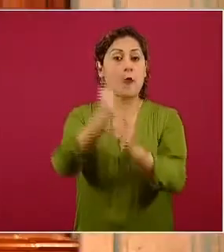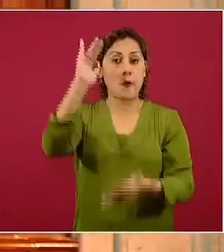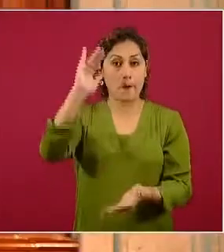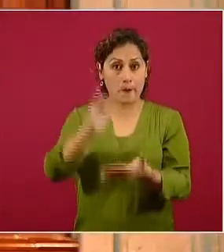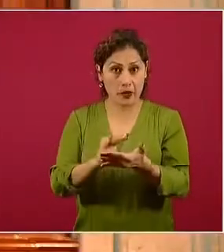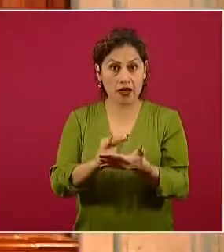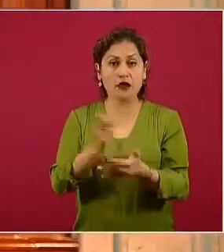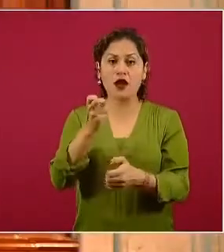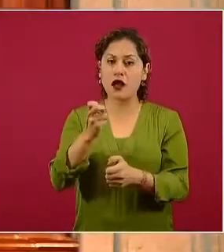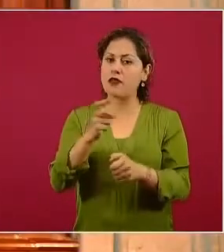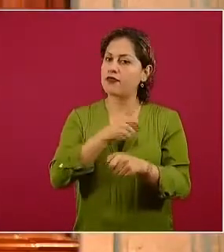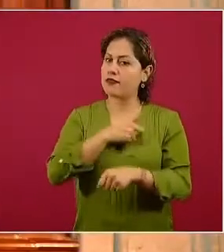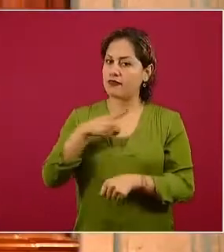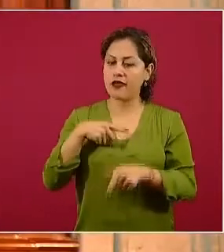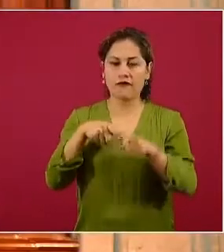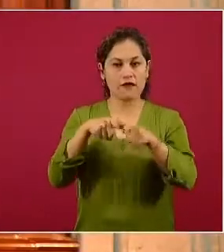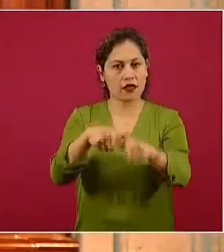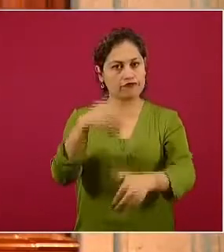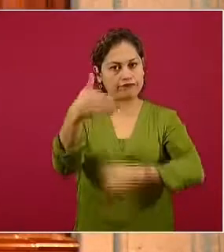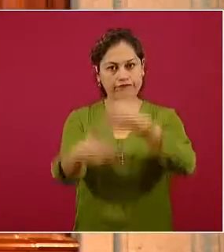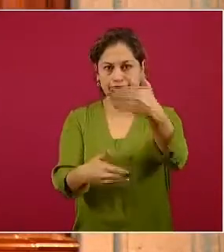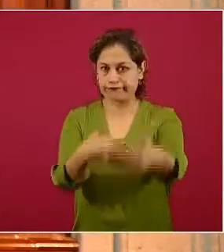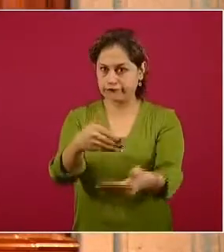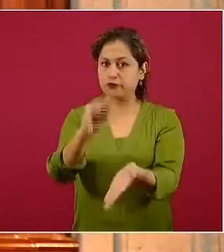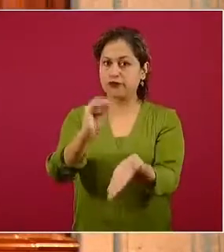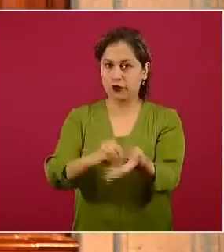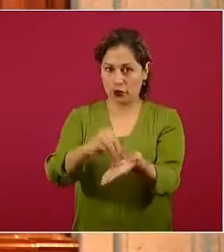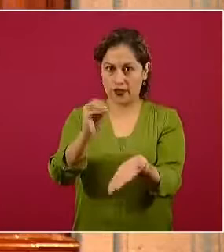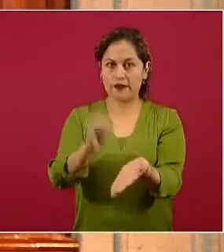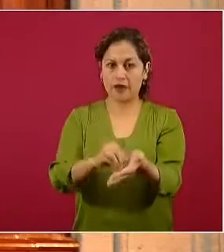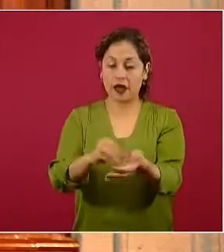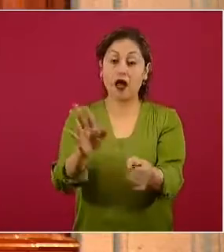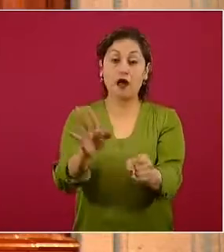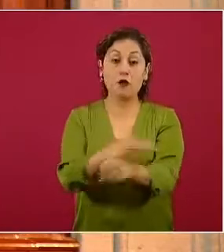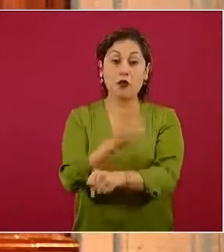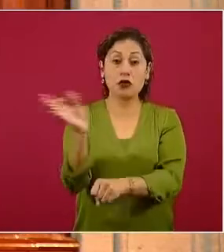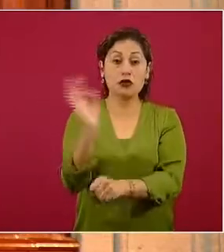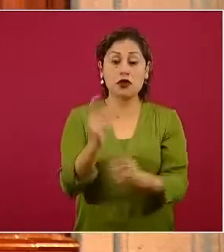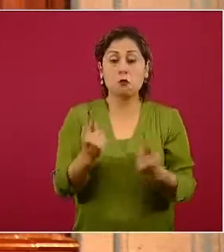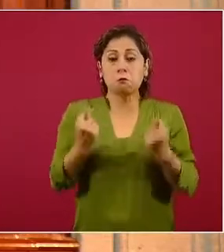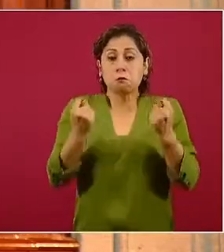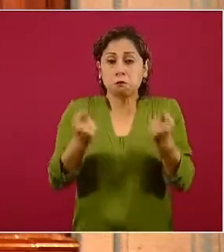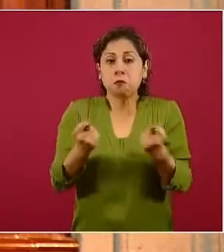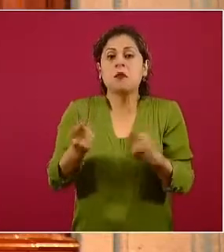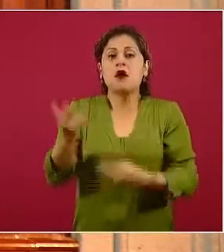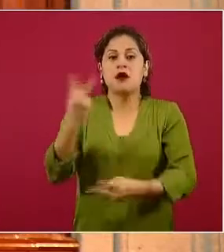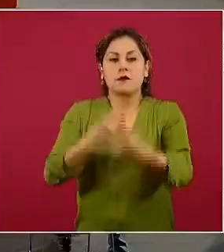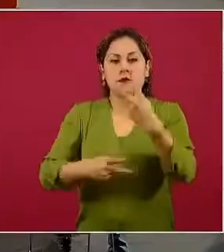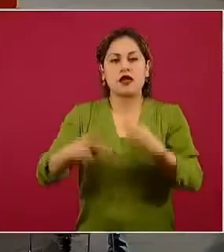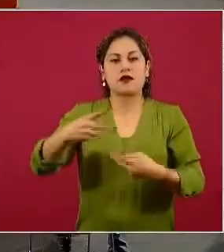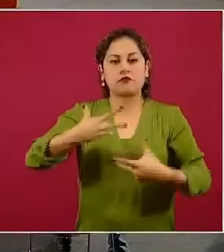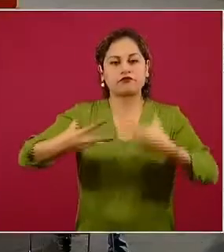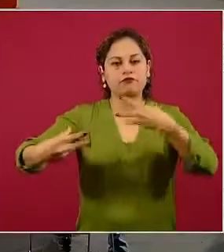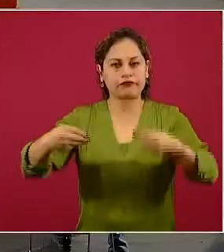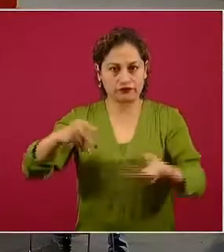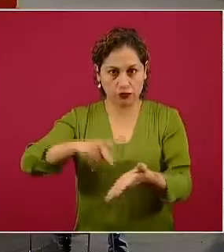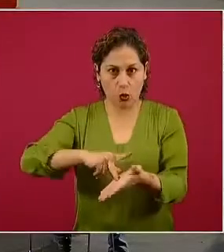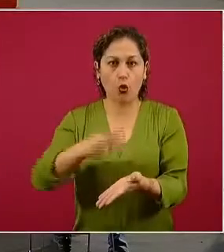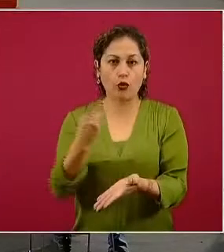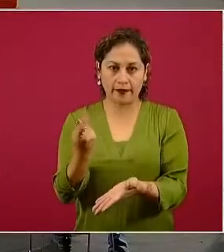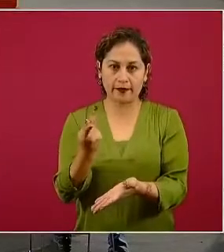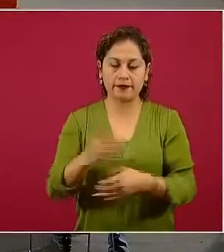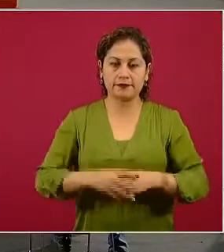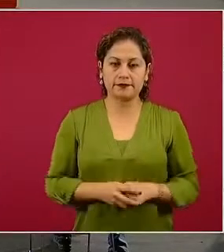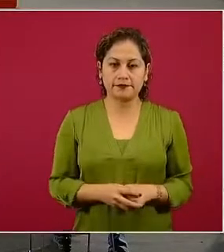los espacios públicos, pues bueno, puede también presentar rebrotes como lo han estado o como ha estado sucediendo en las